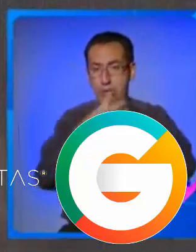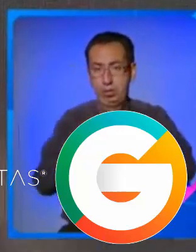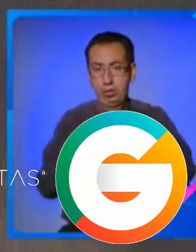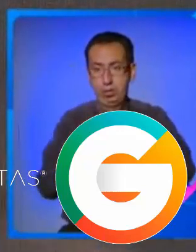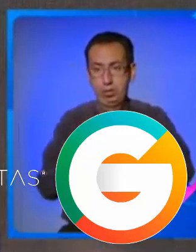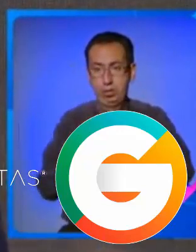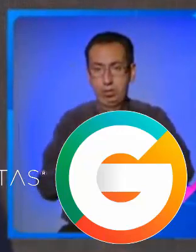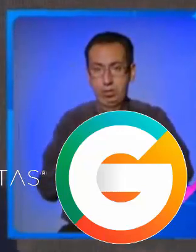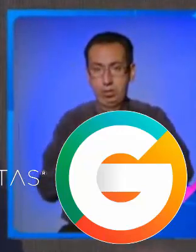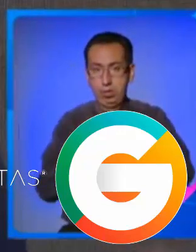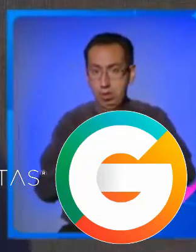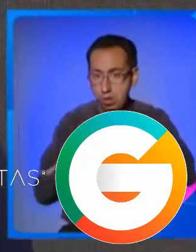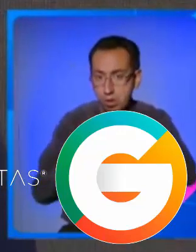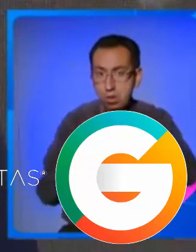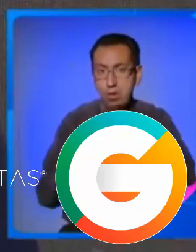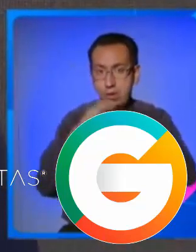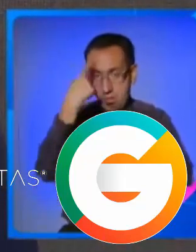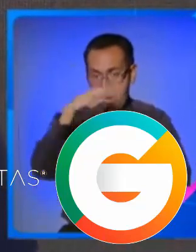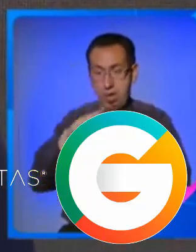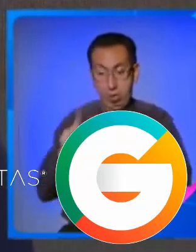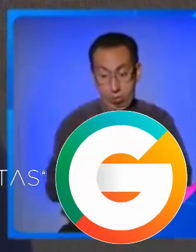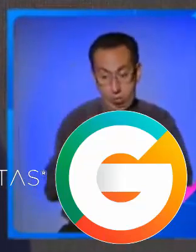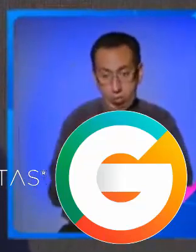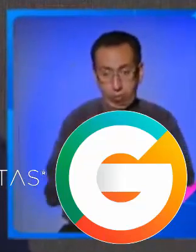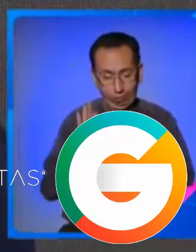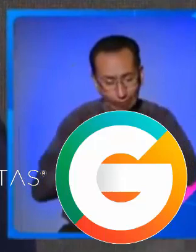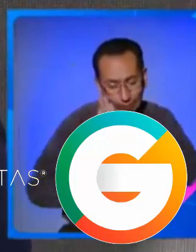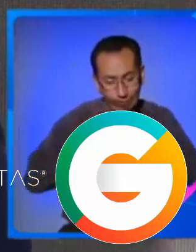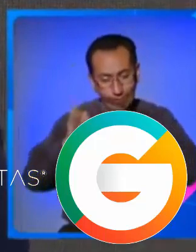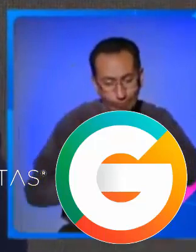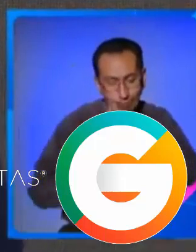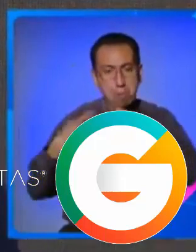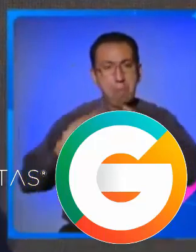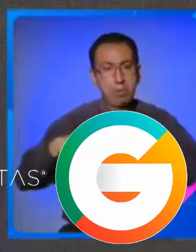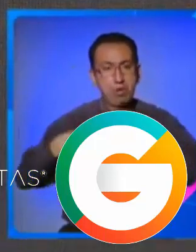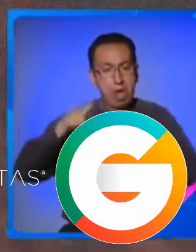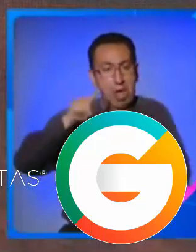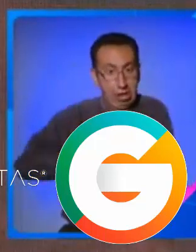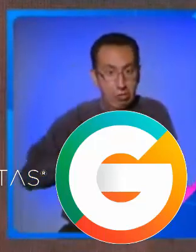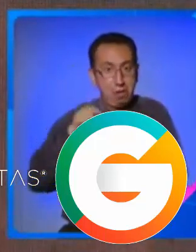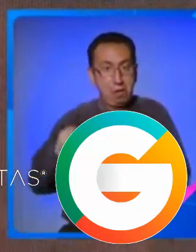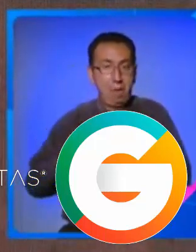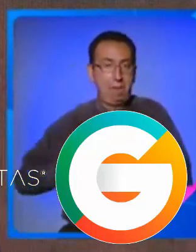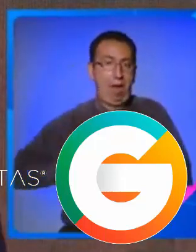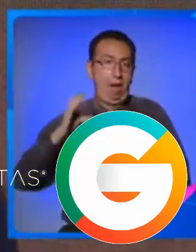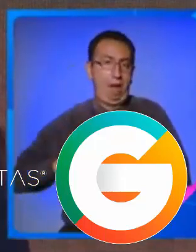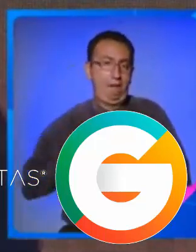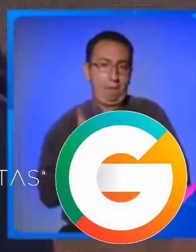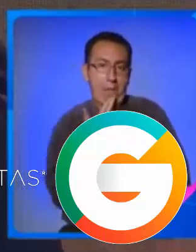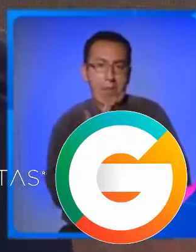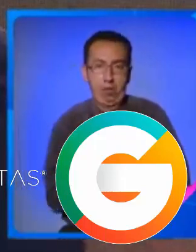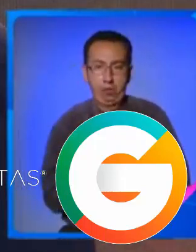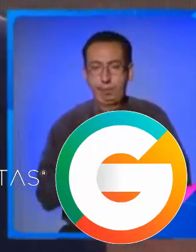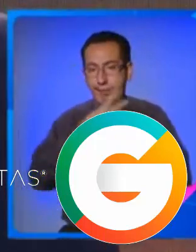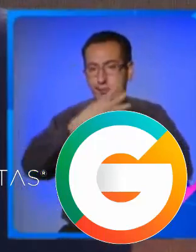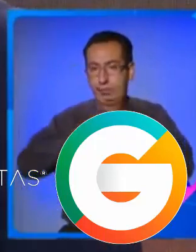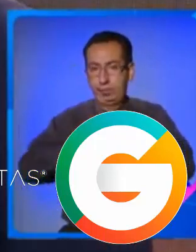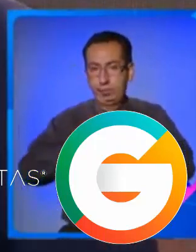la reconstrucción del tejido social de estas comunidades para que sus habitantes tengan una mejor calidad de vida.